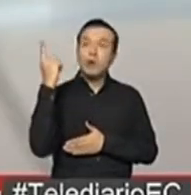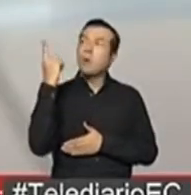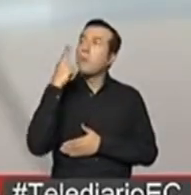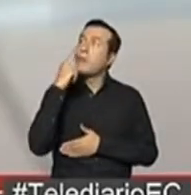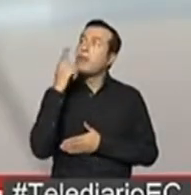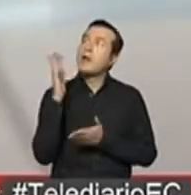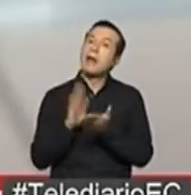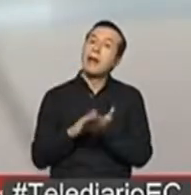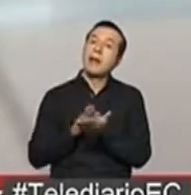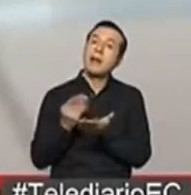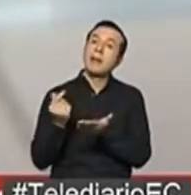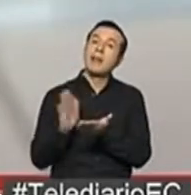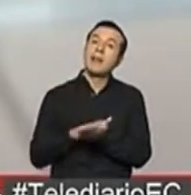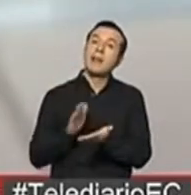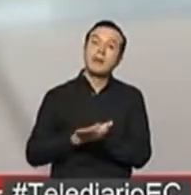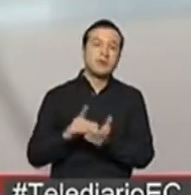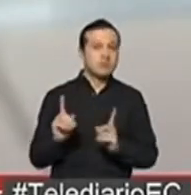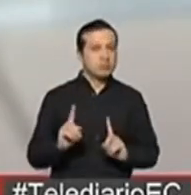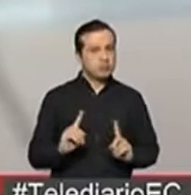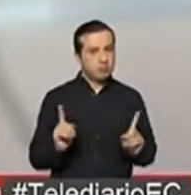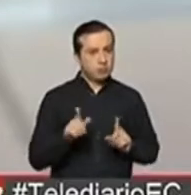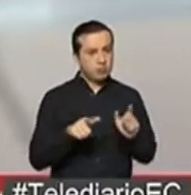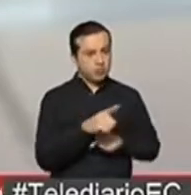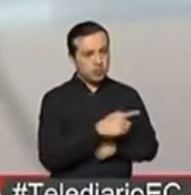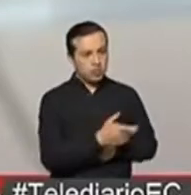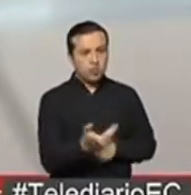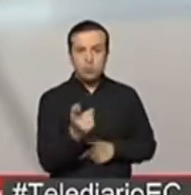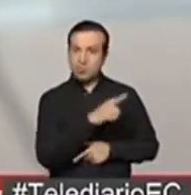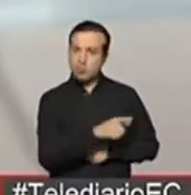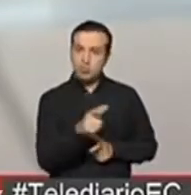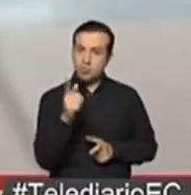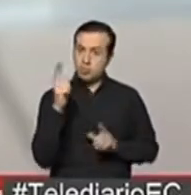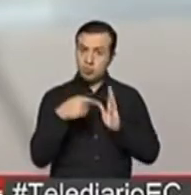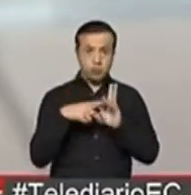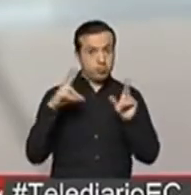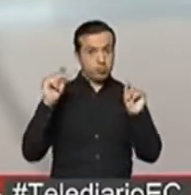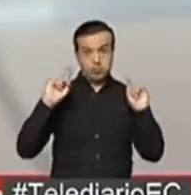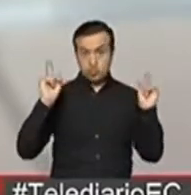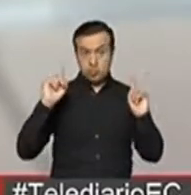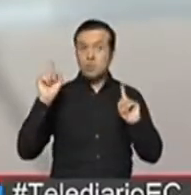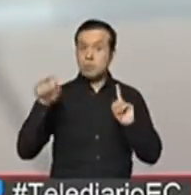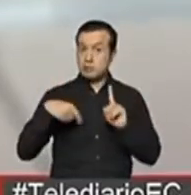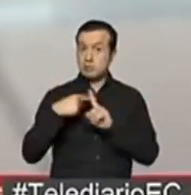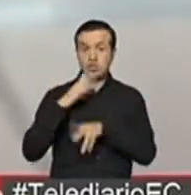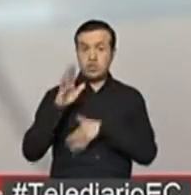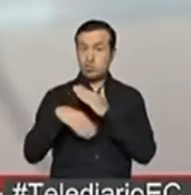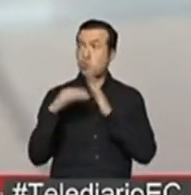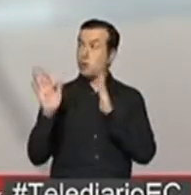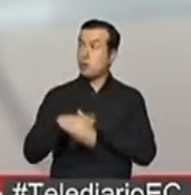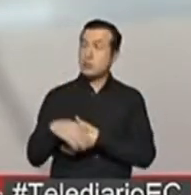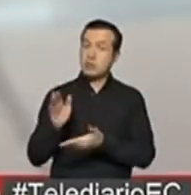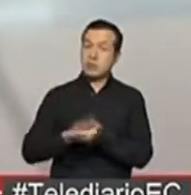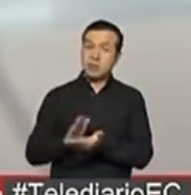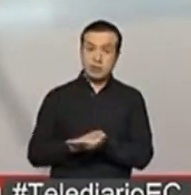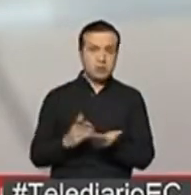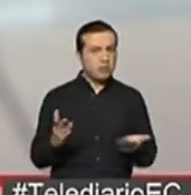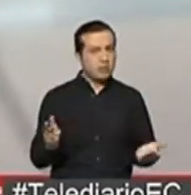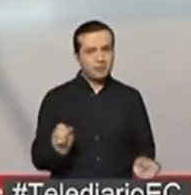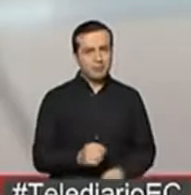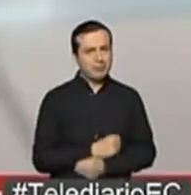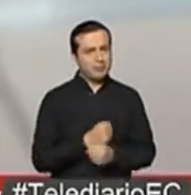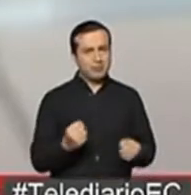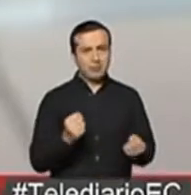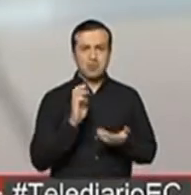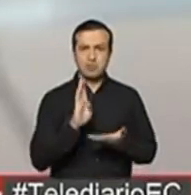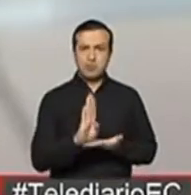en donde que está exigiendo a la gente aquí no impuestos pero sí todo gratis lo cierto en el